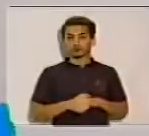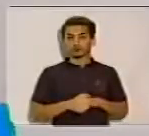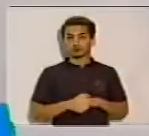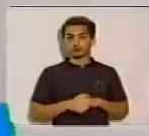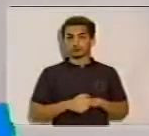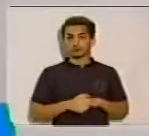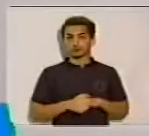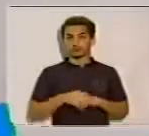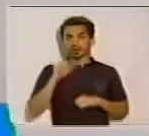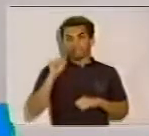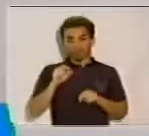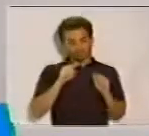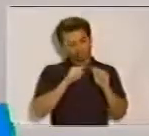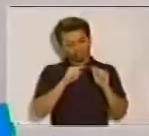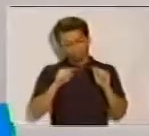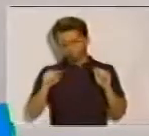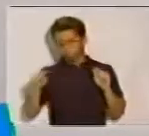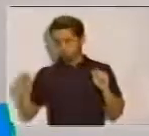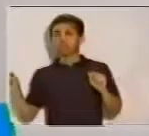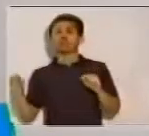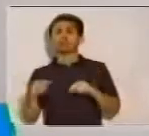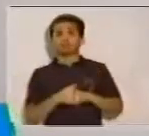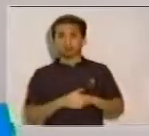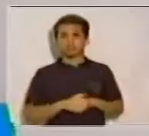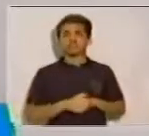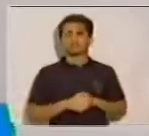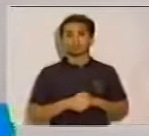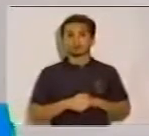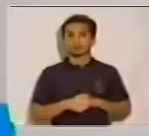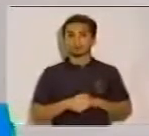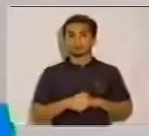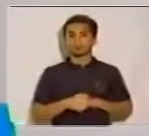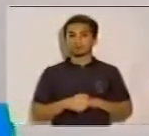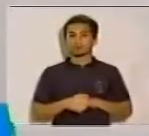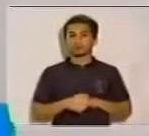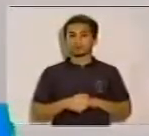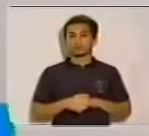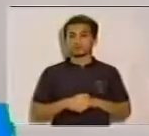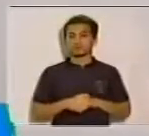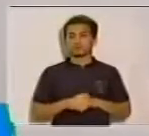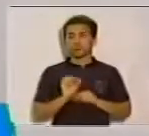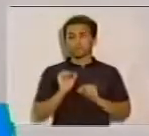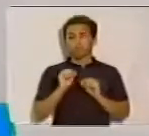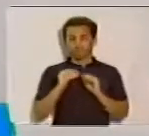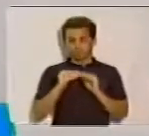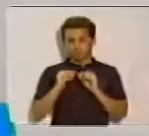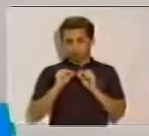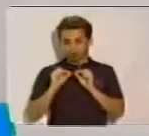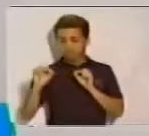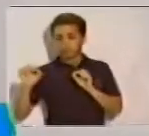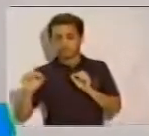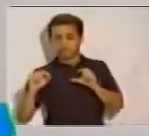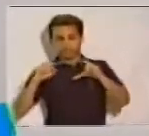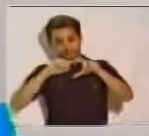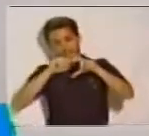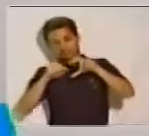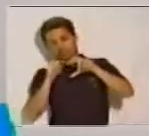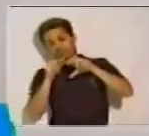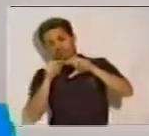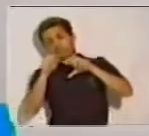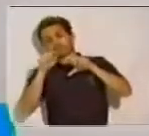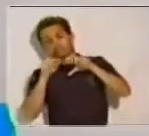abarque toda la circunferencia, todo el diámetro. Y la dejan un poquito afuera. Calculen nada más un poquito, tal vez medio